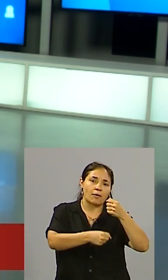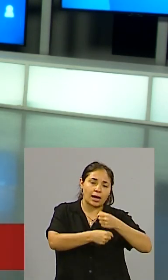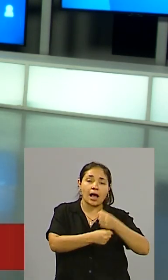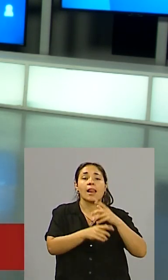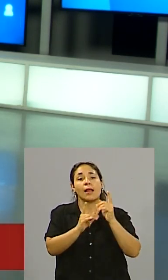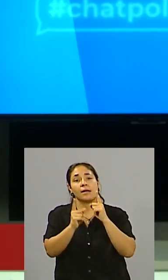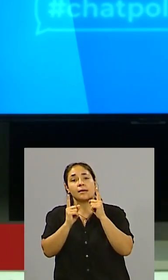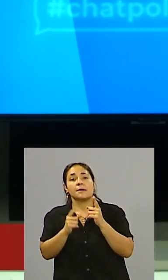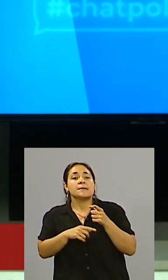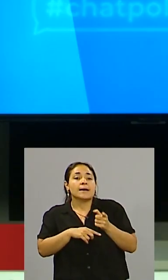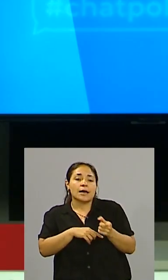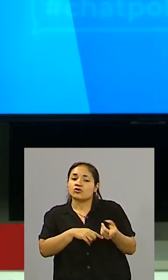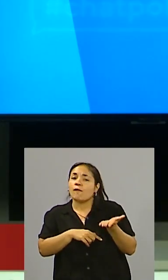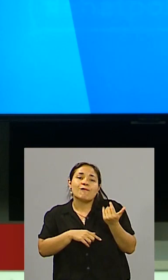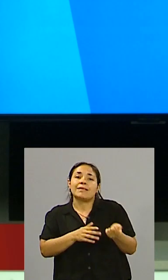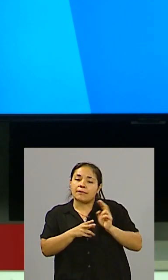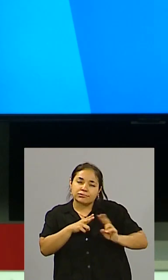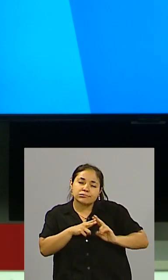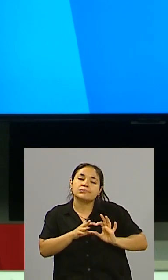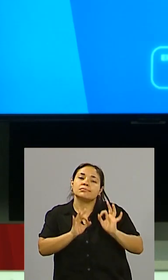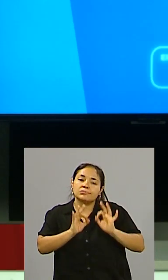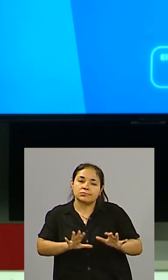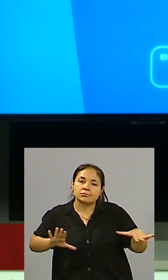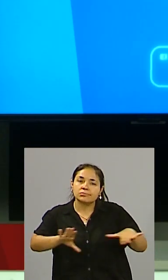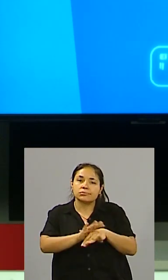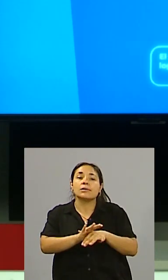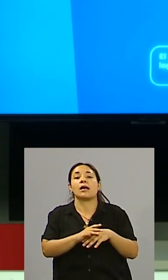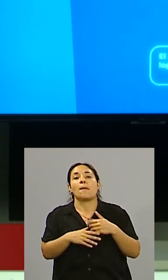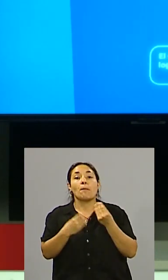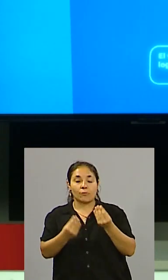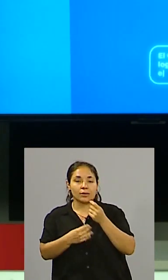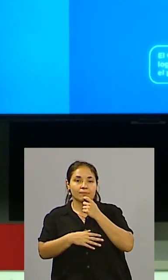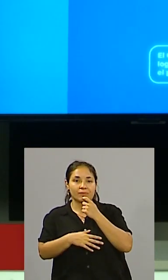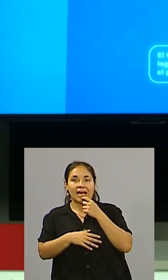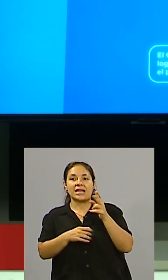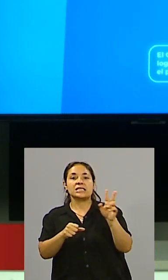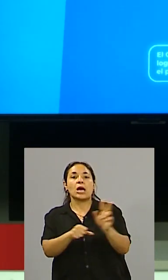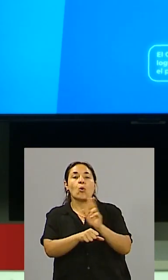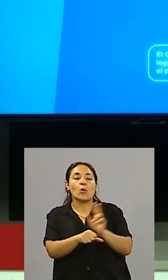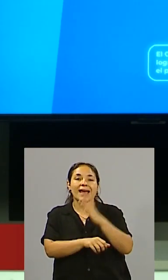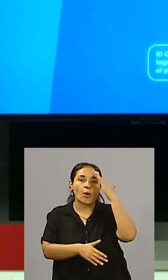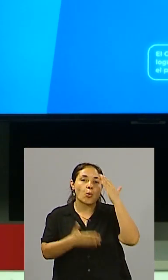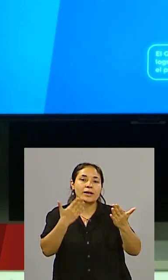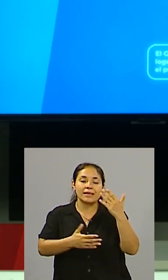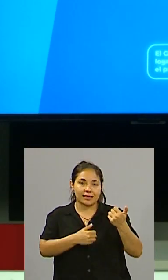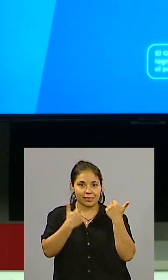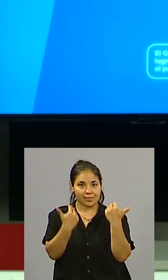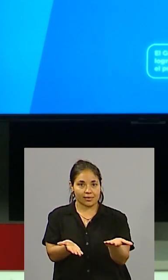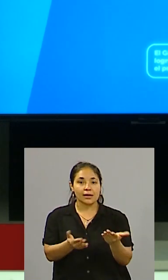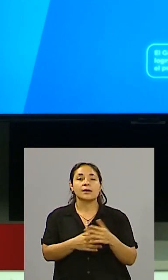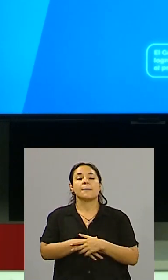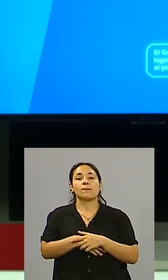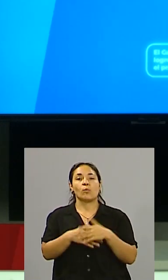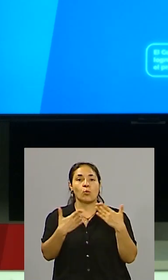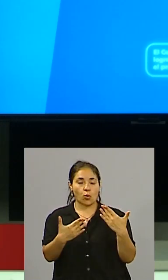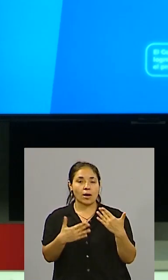que es muy importante consolidar, porque en la medida que nosotros ofrezcamos mayor seguridad jurídica en estos ámbitos y podamos